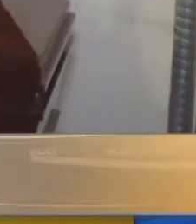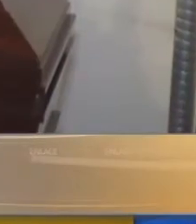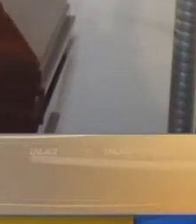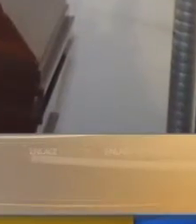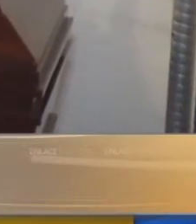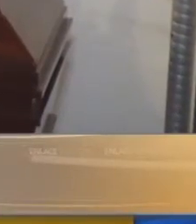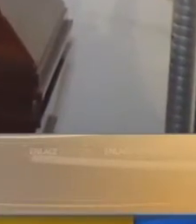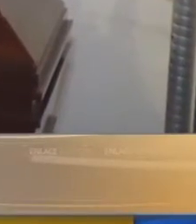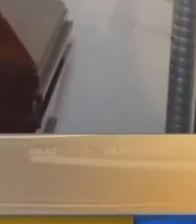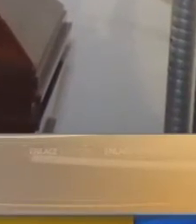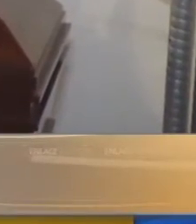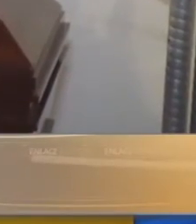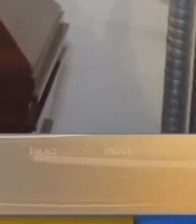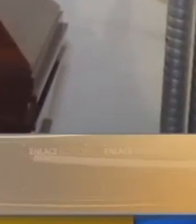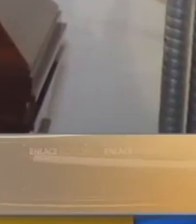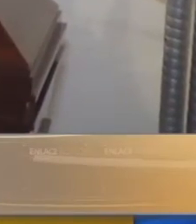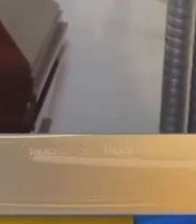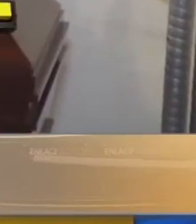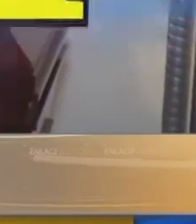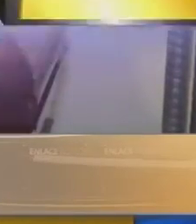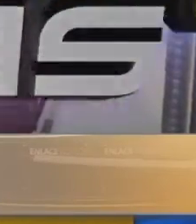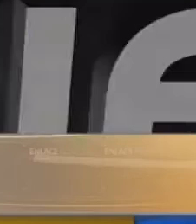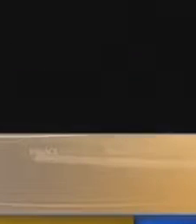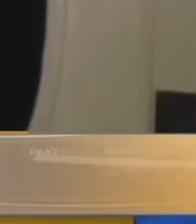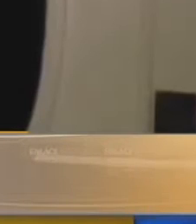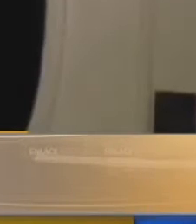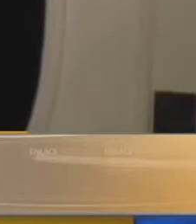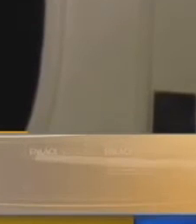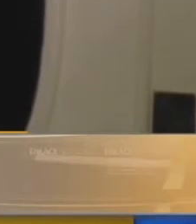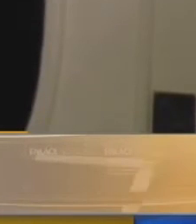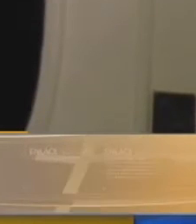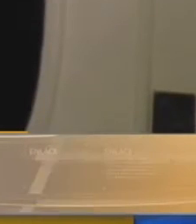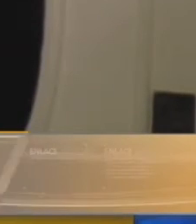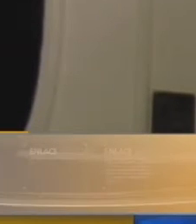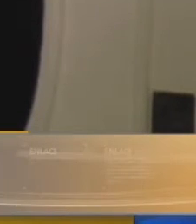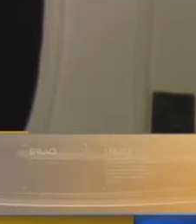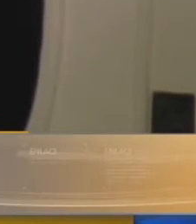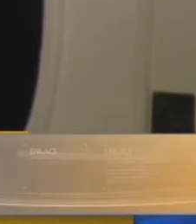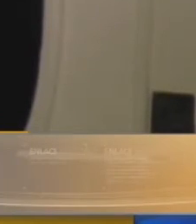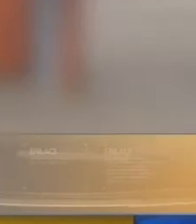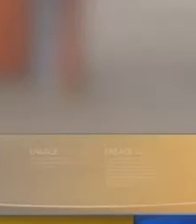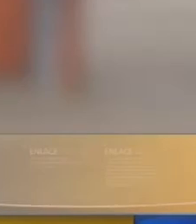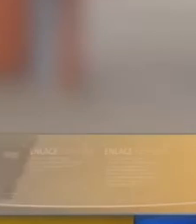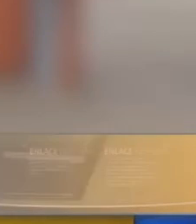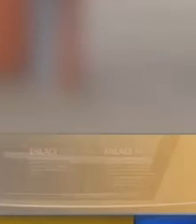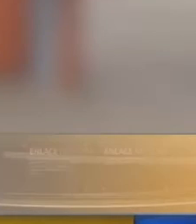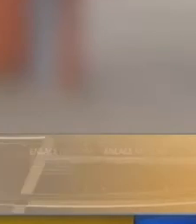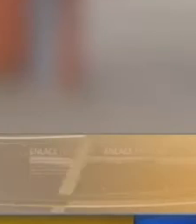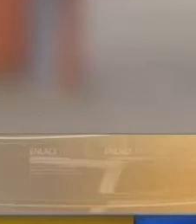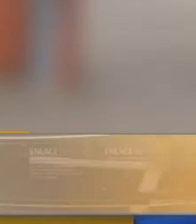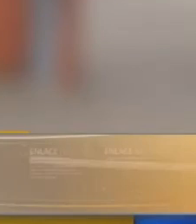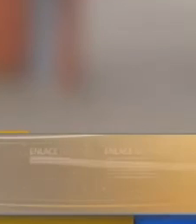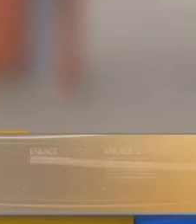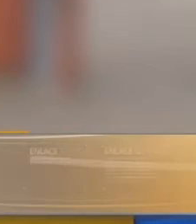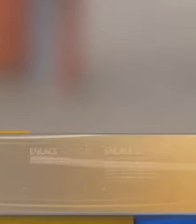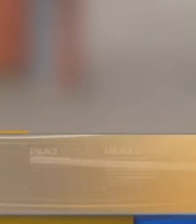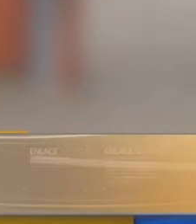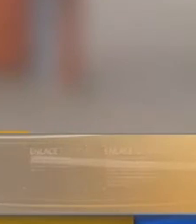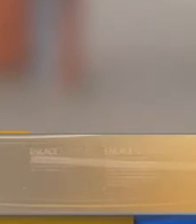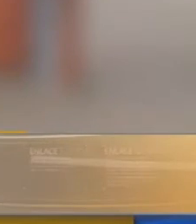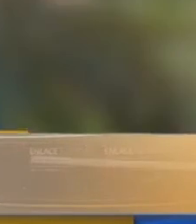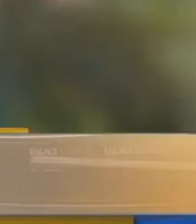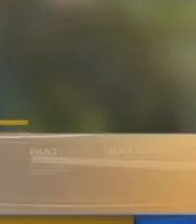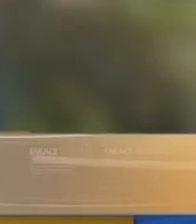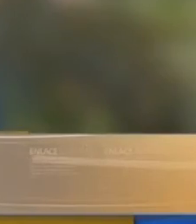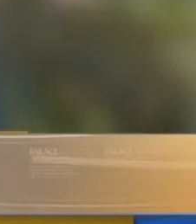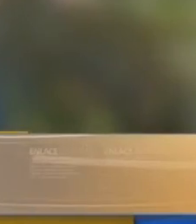Rivera Brand. Sus familiares piden que el suceso sea investigado. Secretaría de Educación investigará cómo se está ejecutando el programa de alimentación escolar PAE